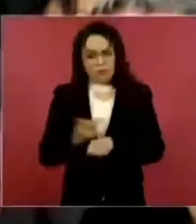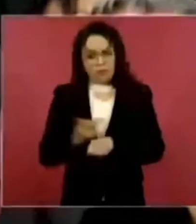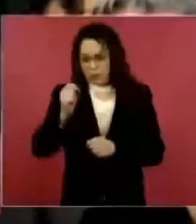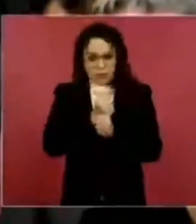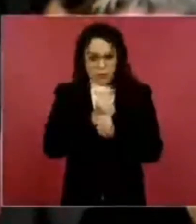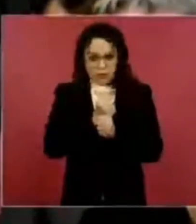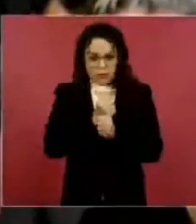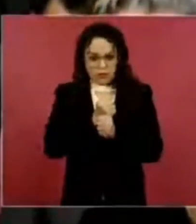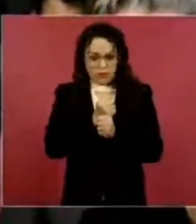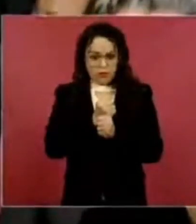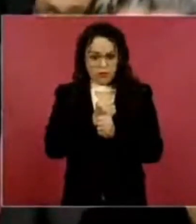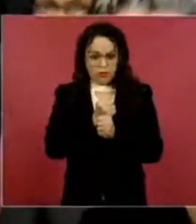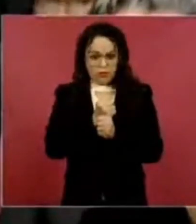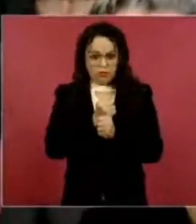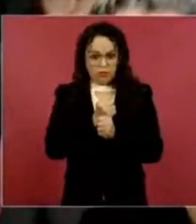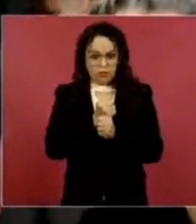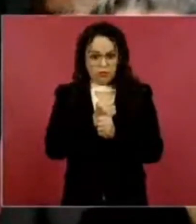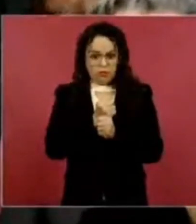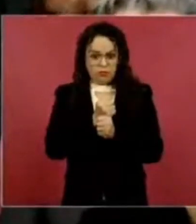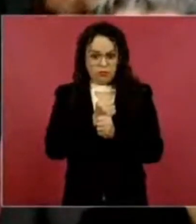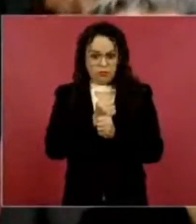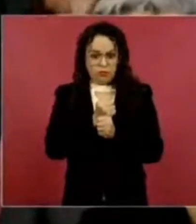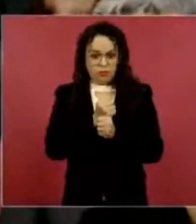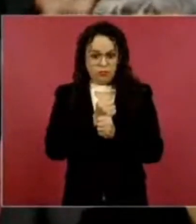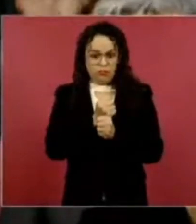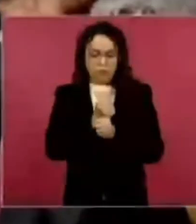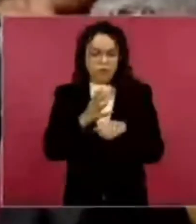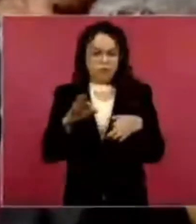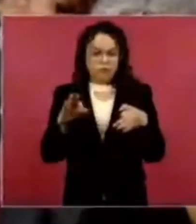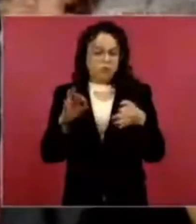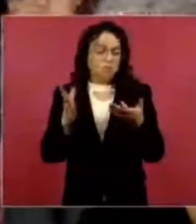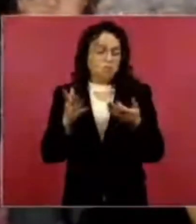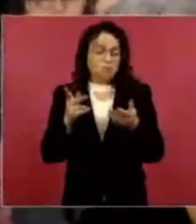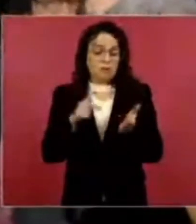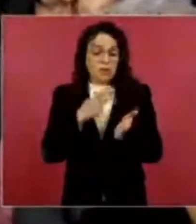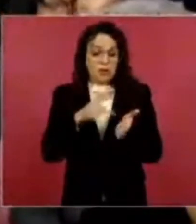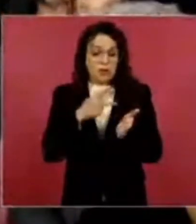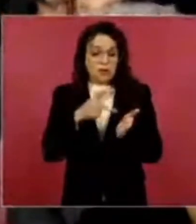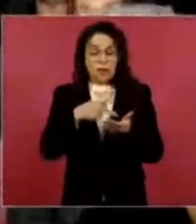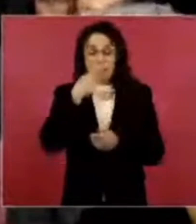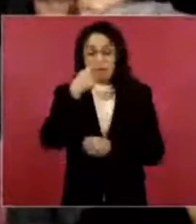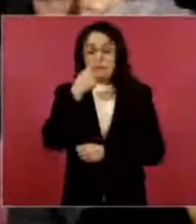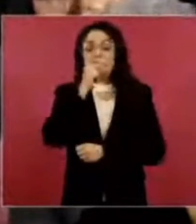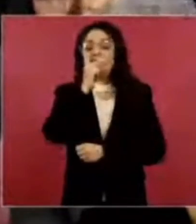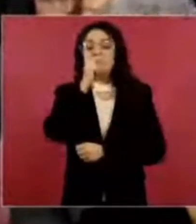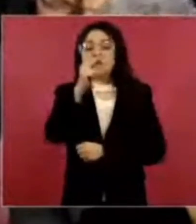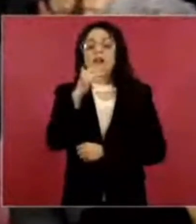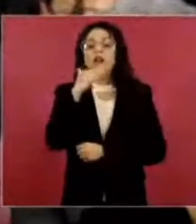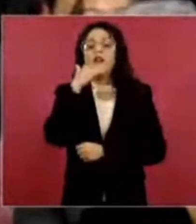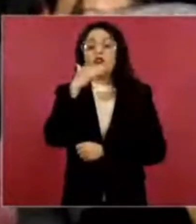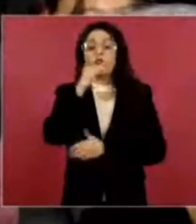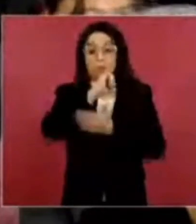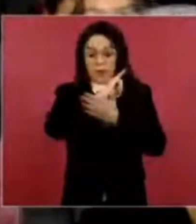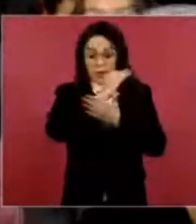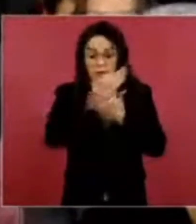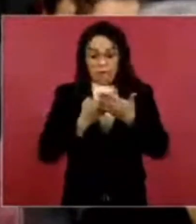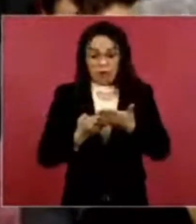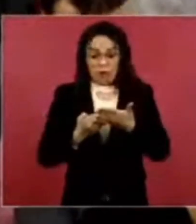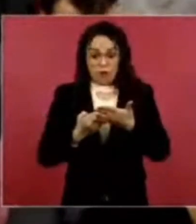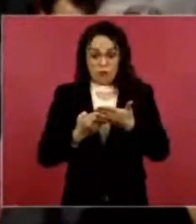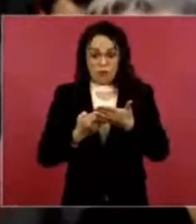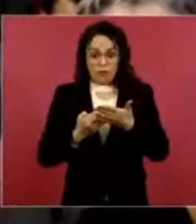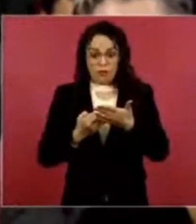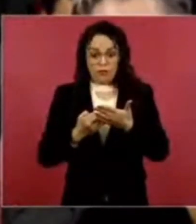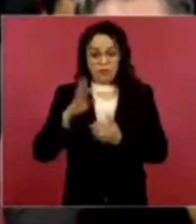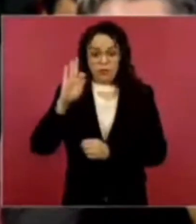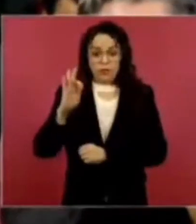lustro, solamente la palabra corrupción en los informes de gobierno se ha dicho